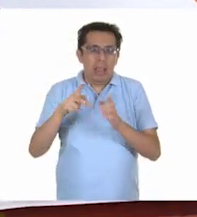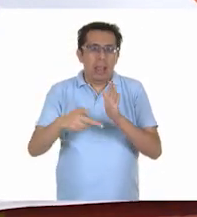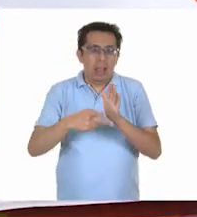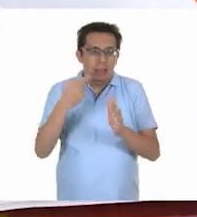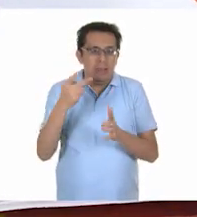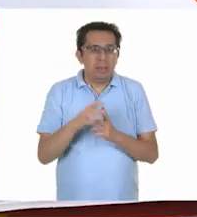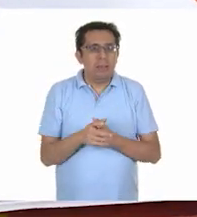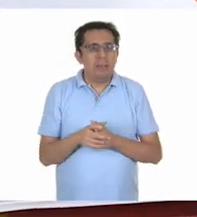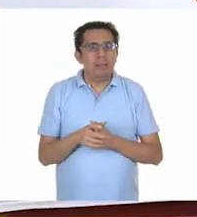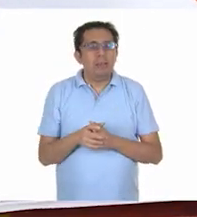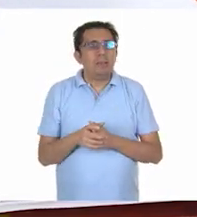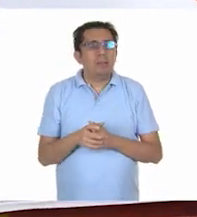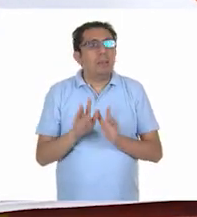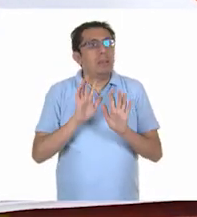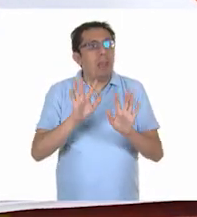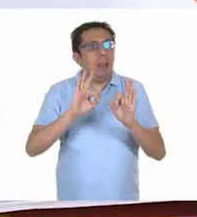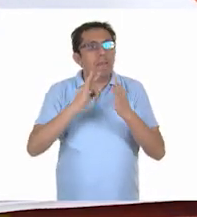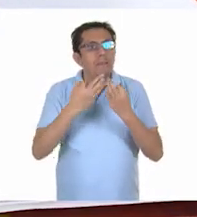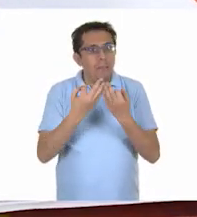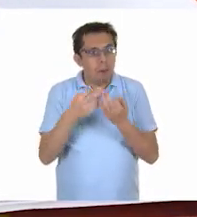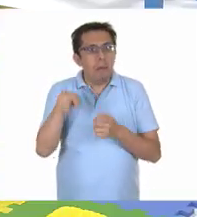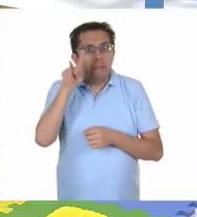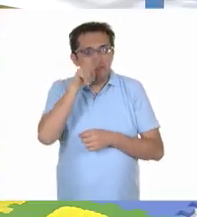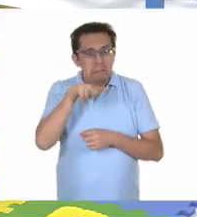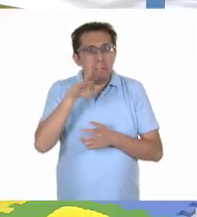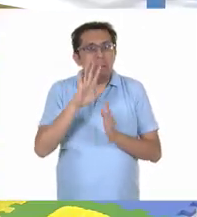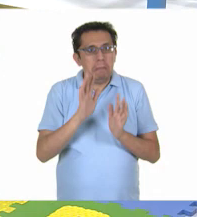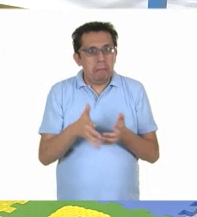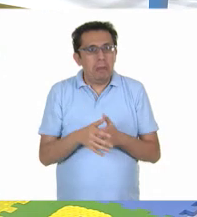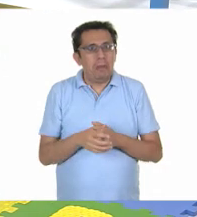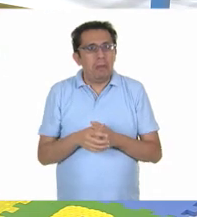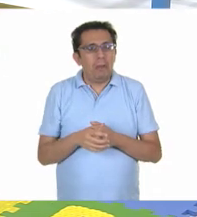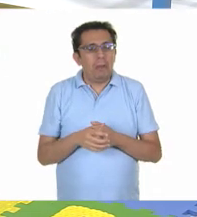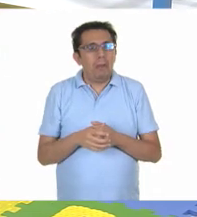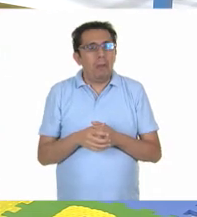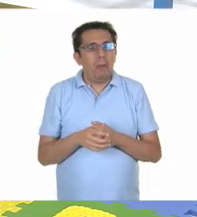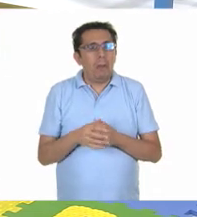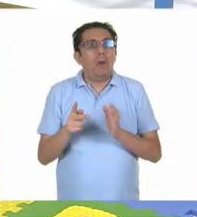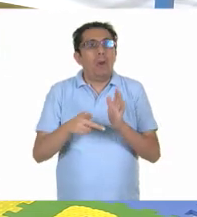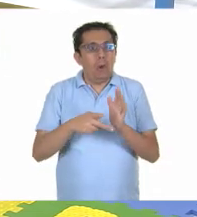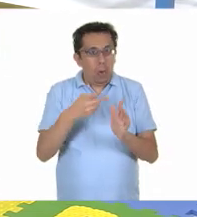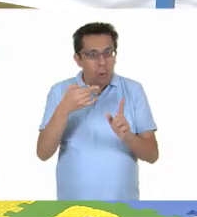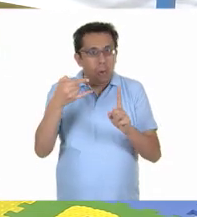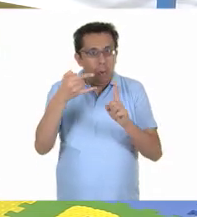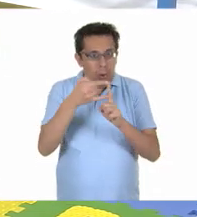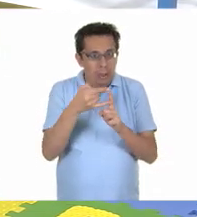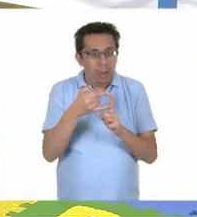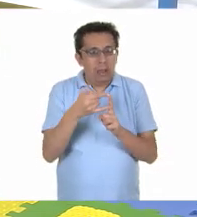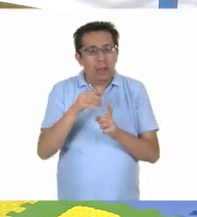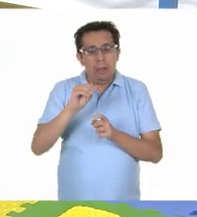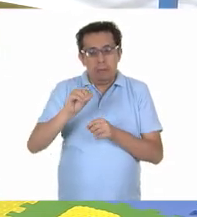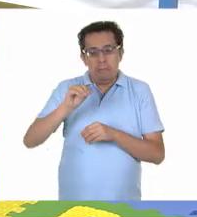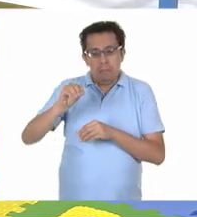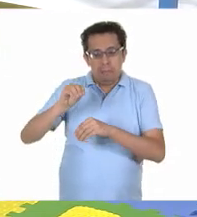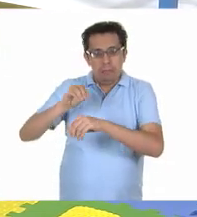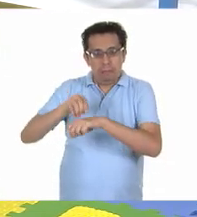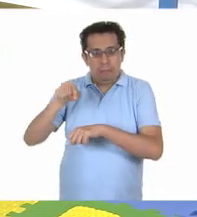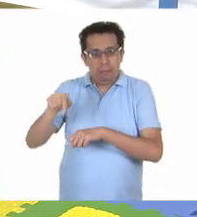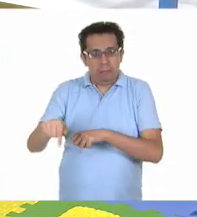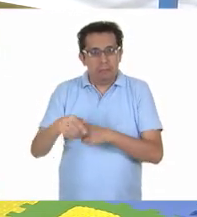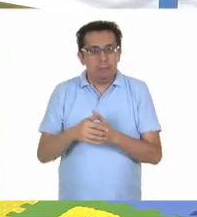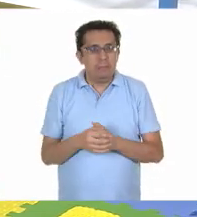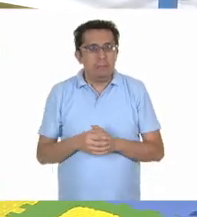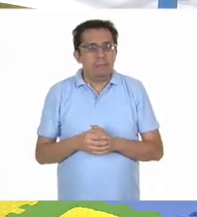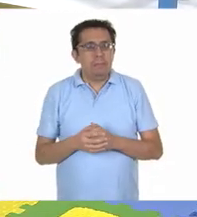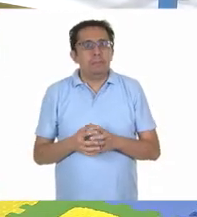Y ahora sí va otro triángulo. Ya va tomando más forma. Y... y otro cuadrado de este